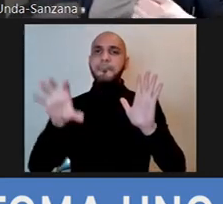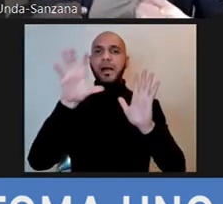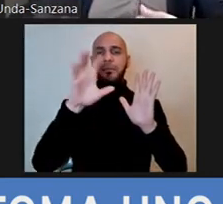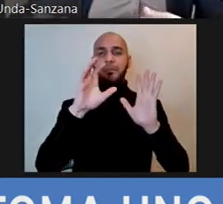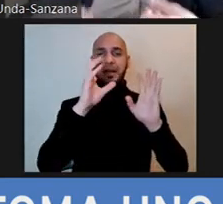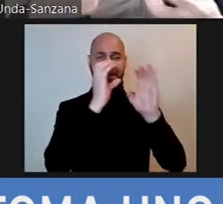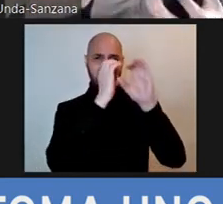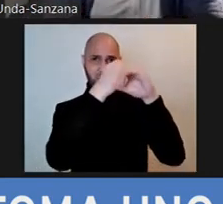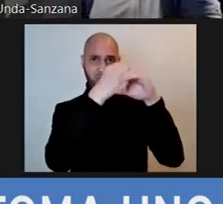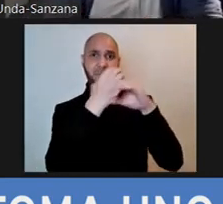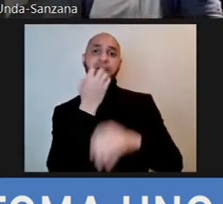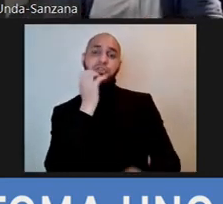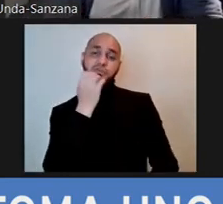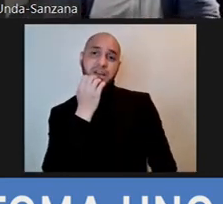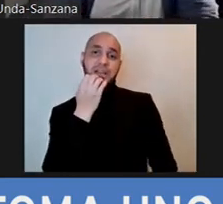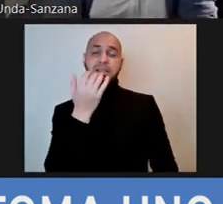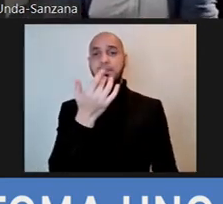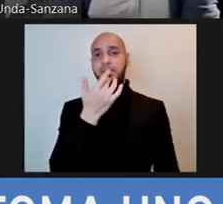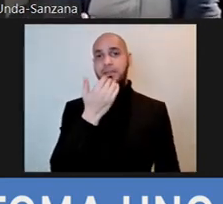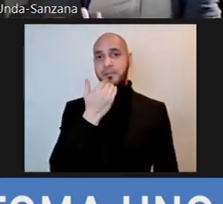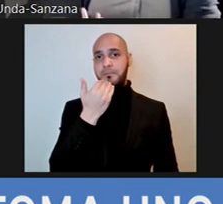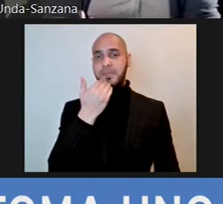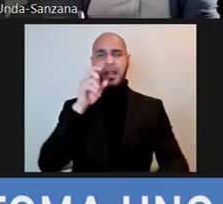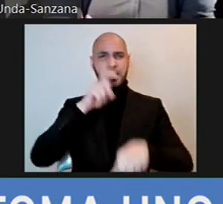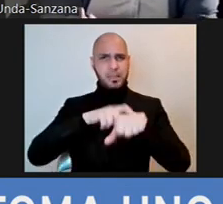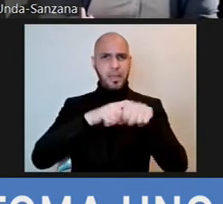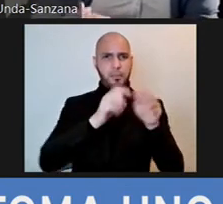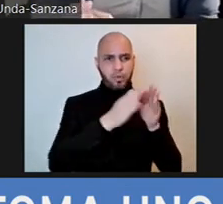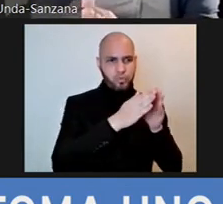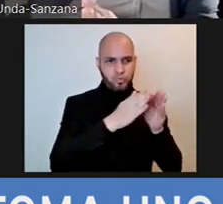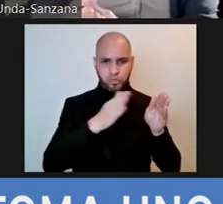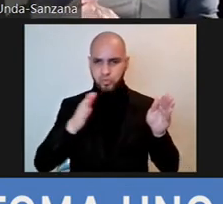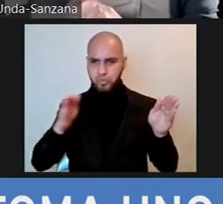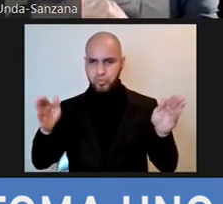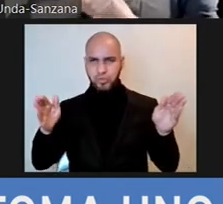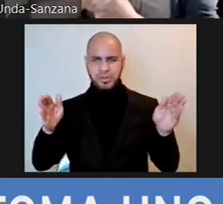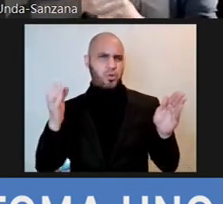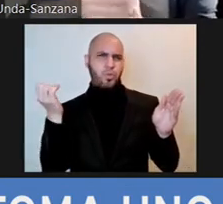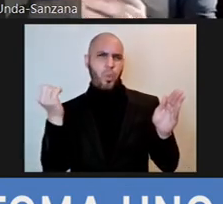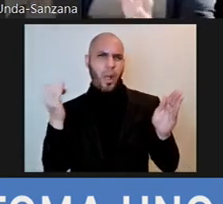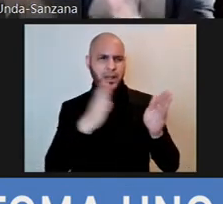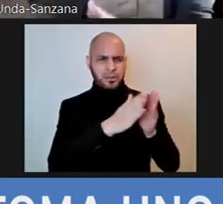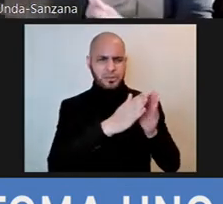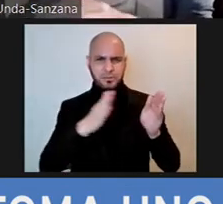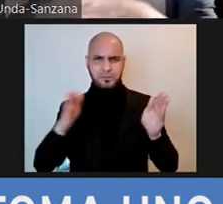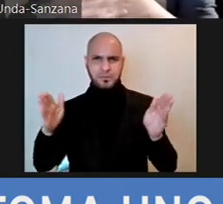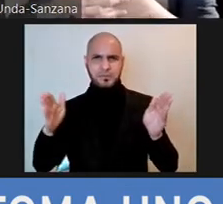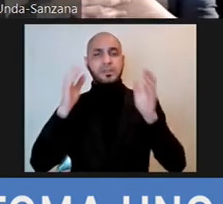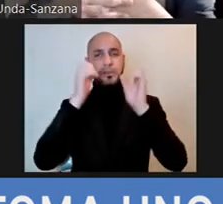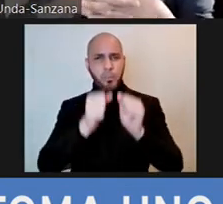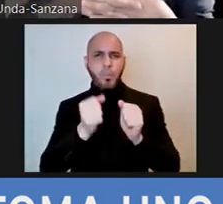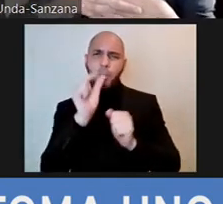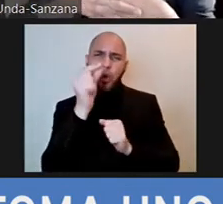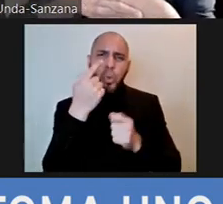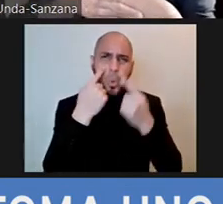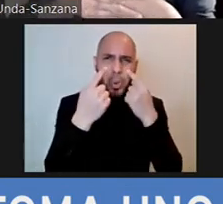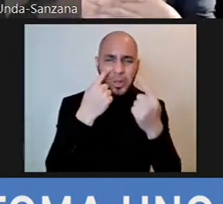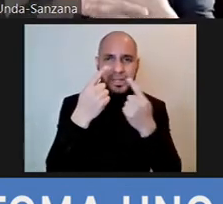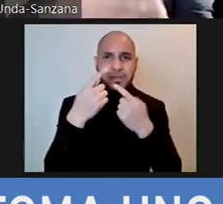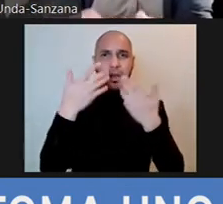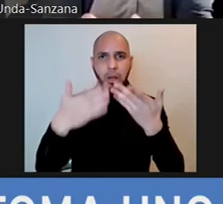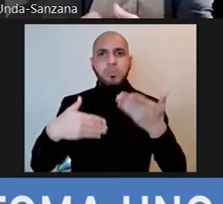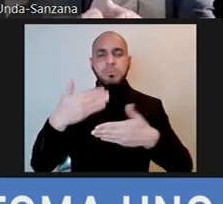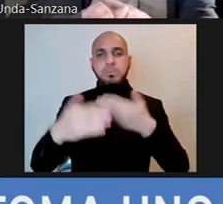regional en Antofagasta y también una línea de tiempo de la astronomía regional, de manera que esto que es poco conocido ya lo